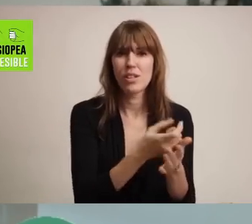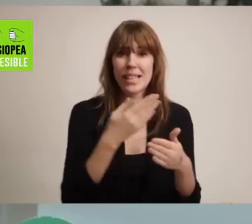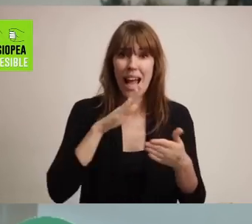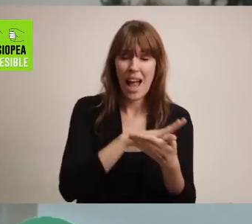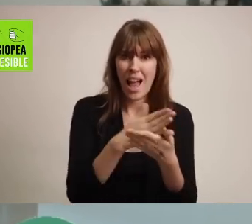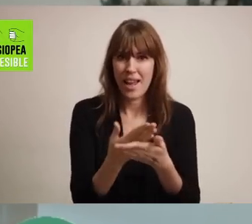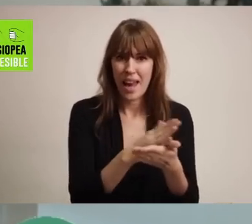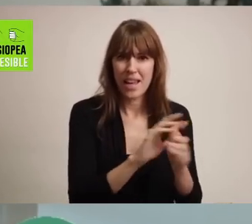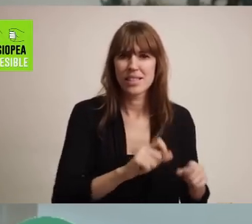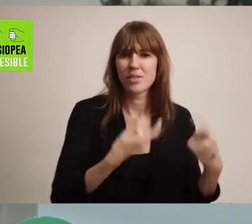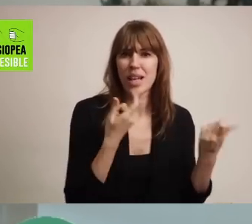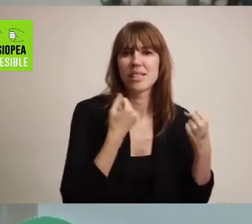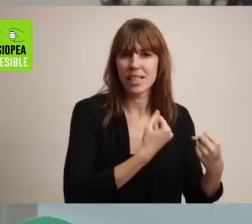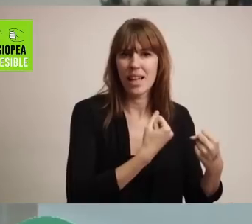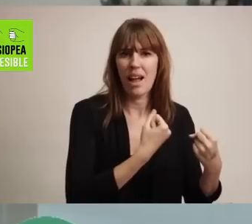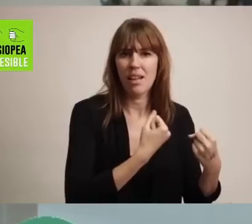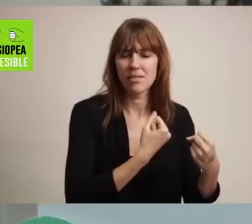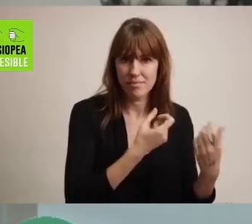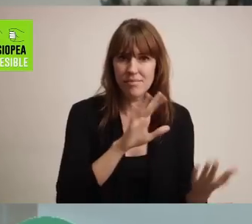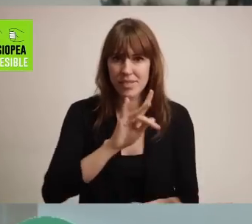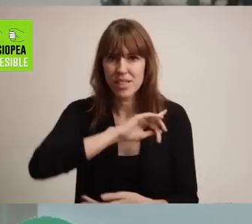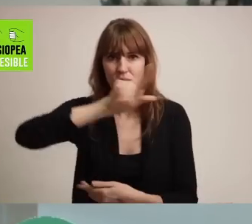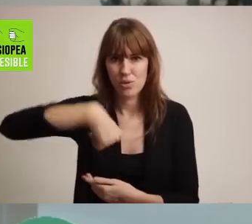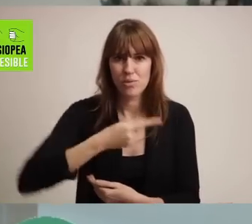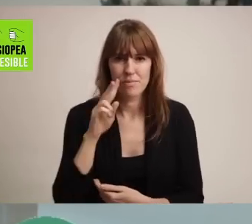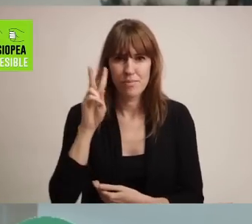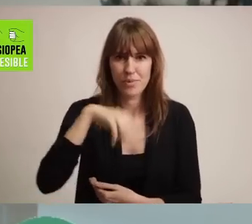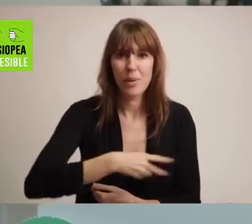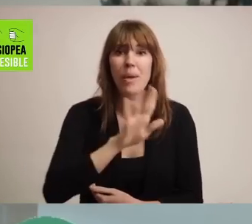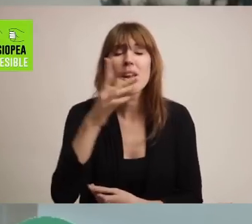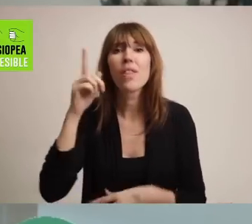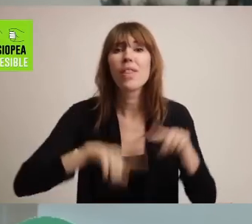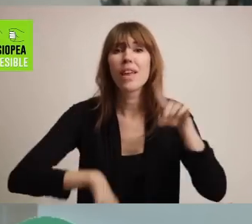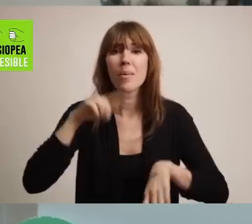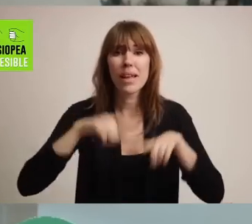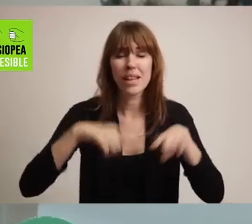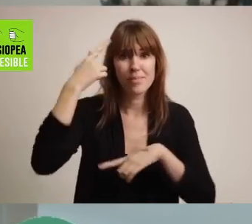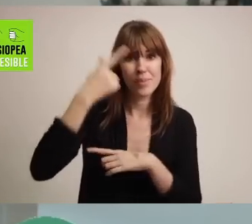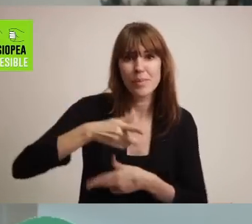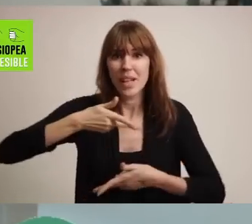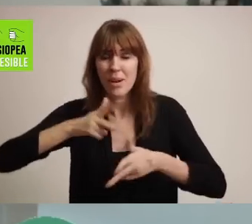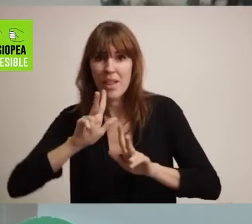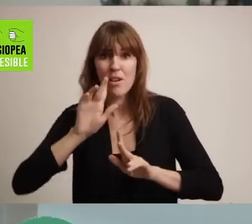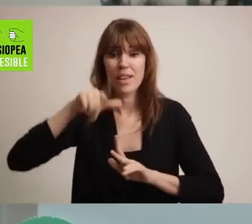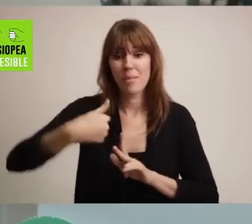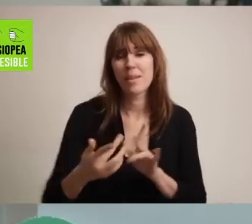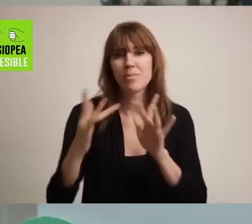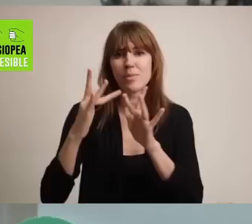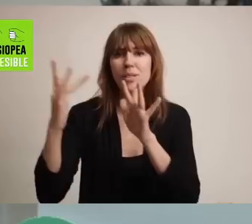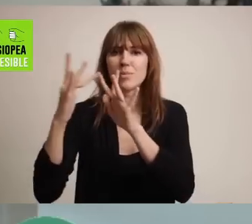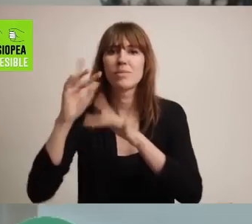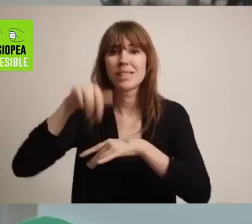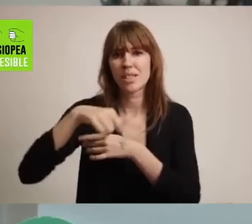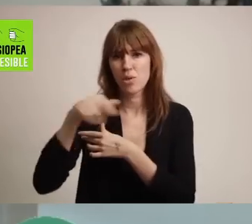somos. Pero depende de nuestro estado de conciencia y de vibración, conectaremos con unas frecuencias o con otras.